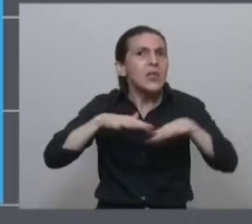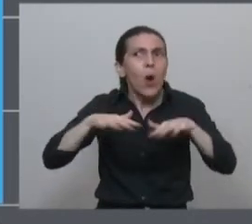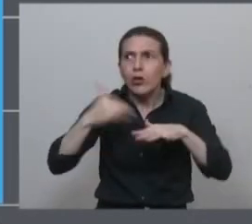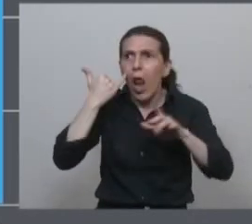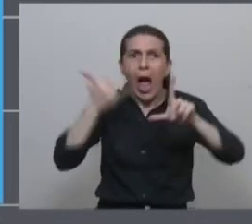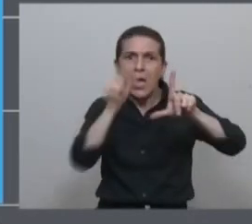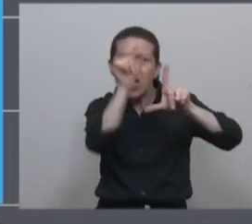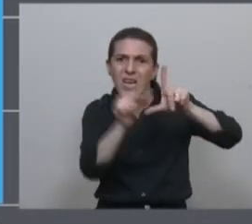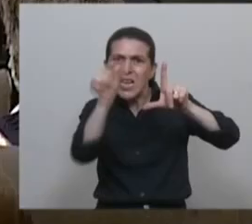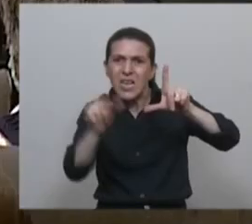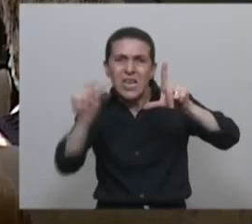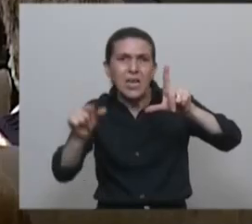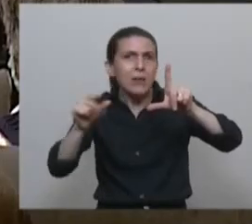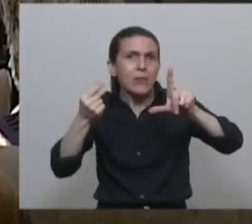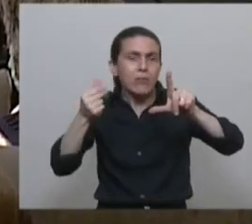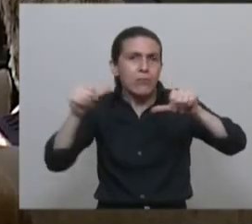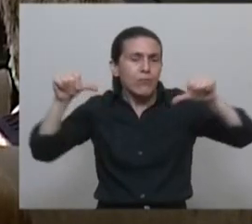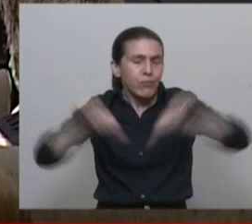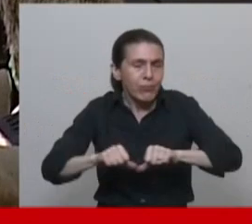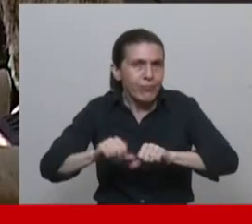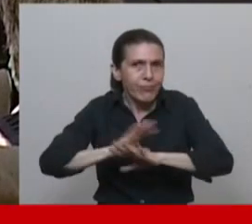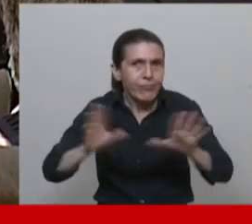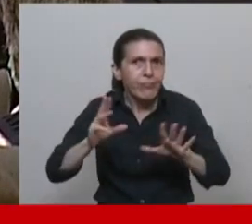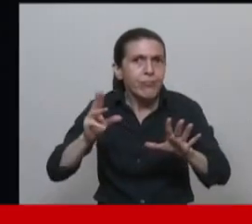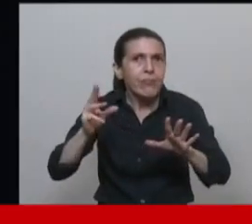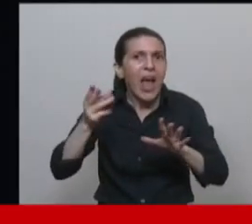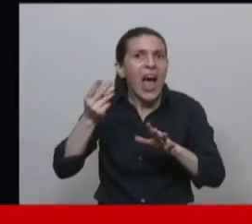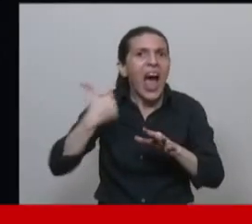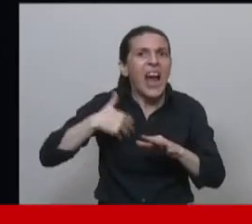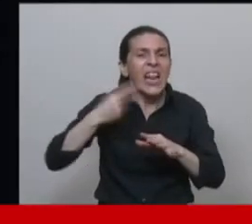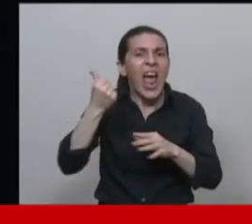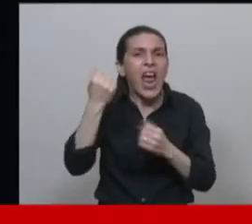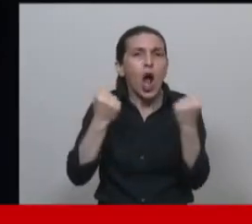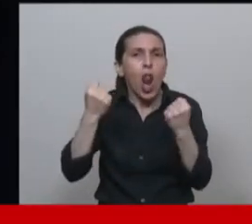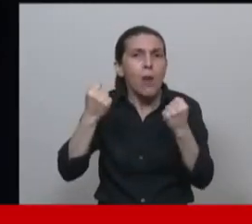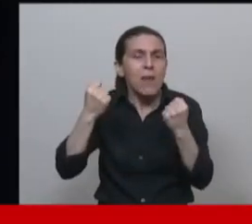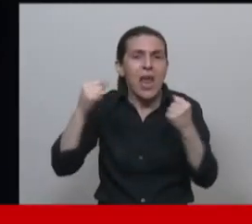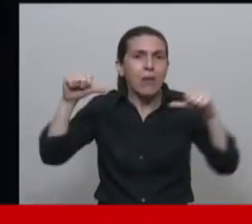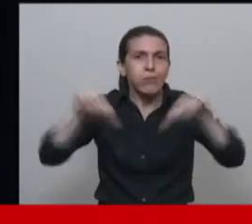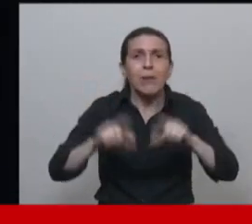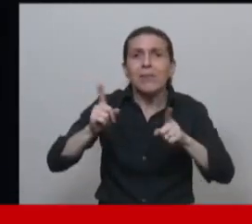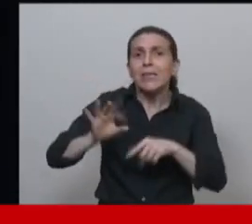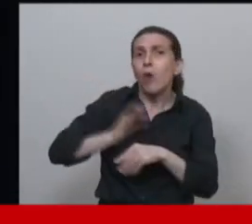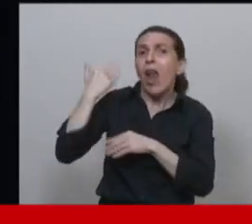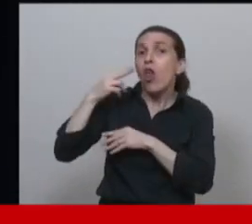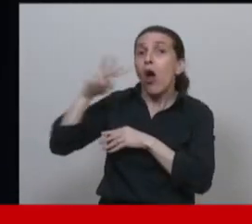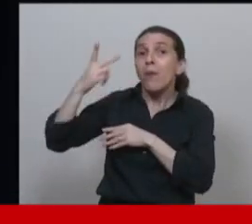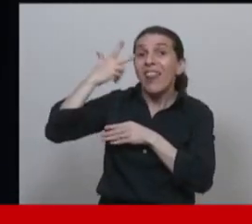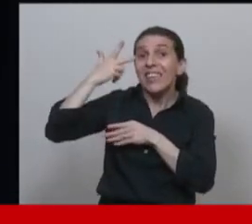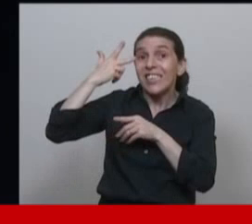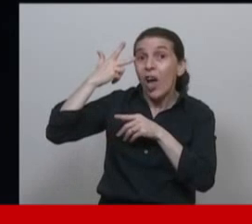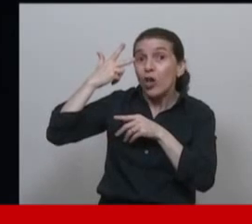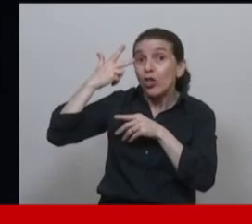reflejaban una situación de default. Argentina ya estaba, desde que cambiaron las expectativas en el año 2018, en